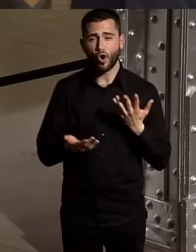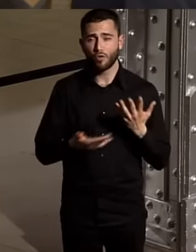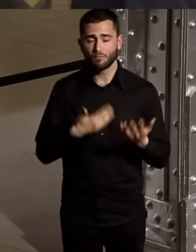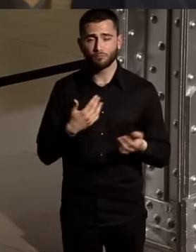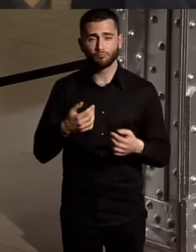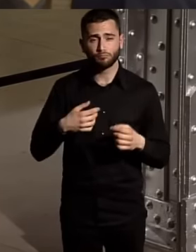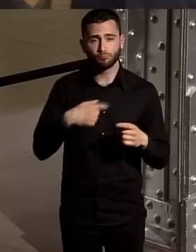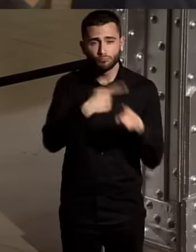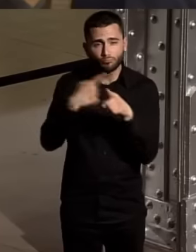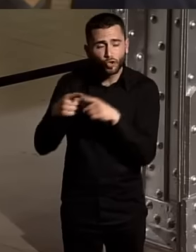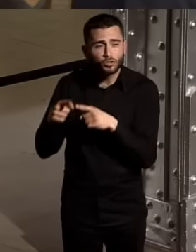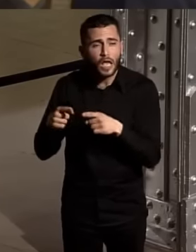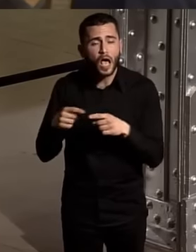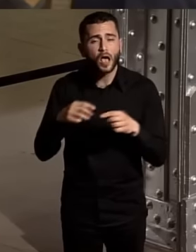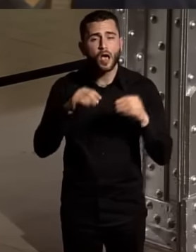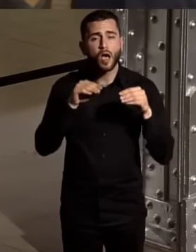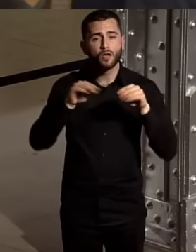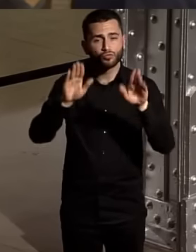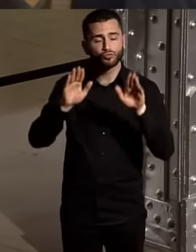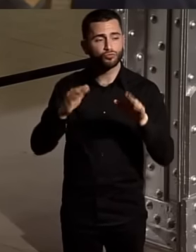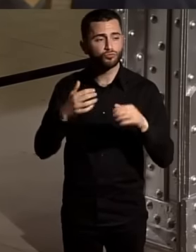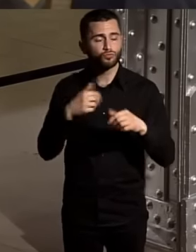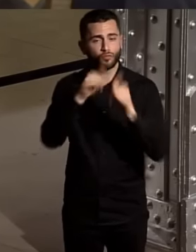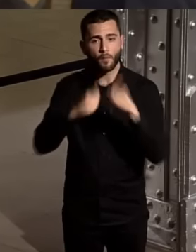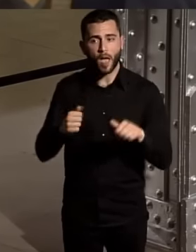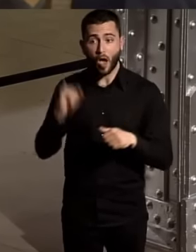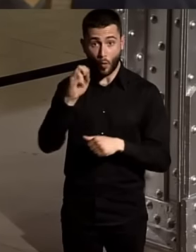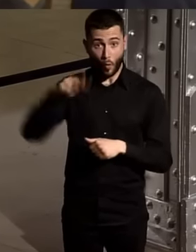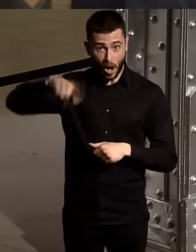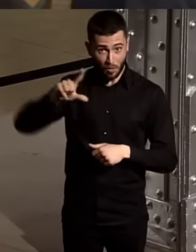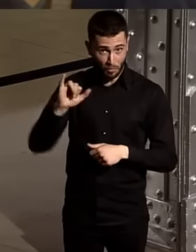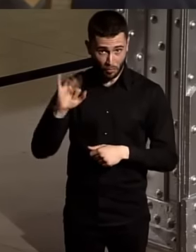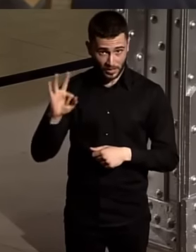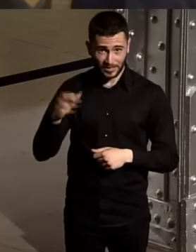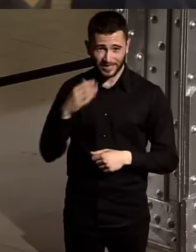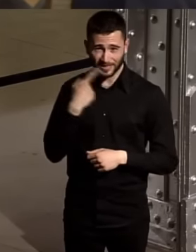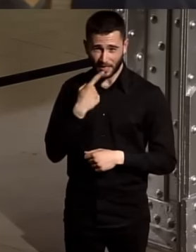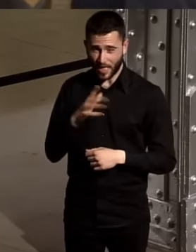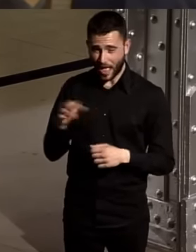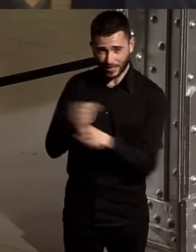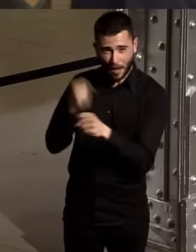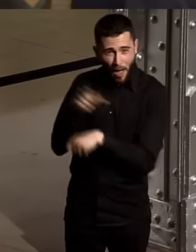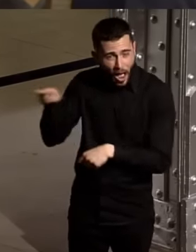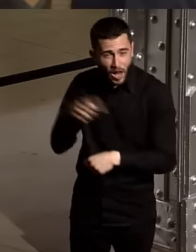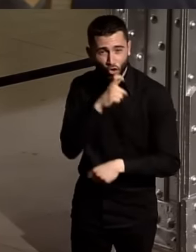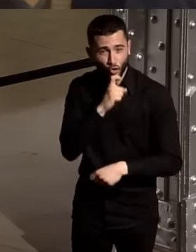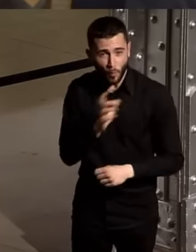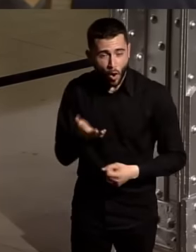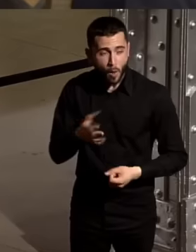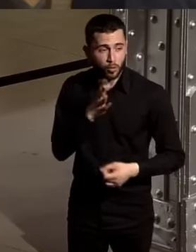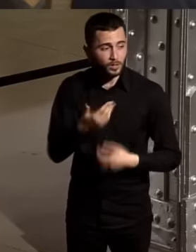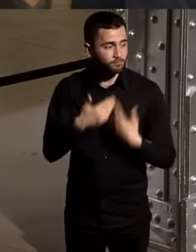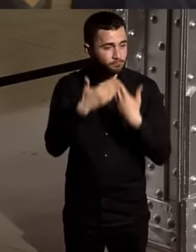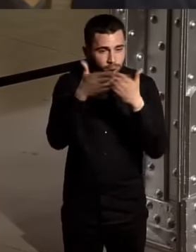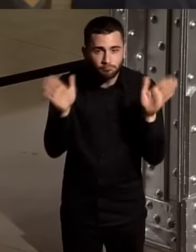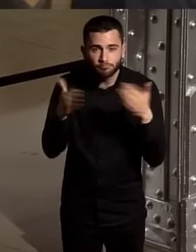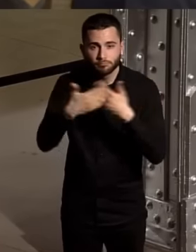disciplinas del modo que decía también Juan Luis de lo que cómo hace él o cómo trabaja él no que es un poco pues el abrir